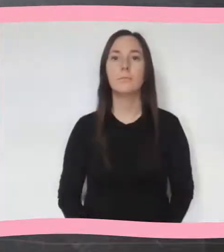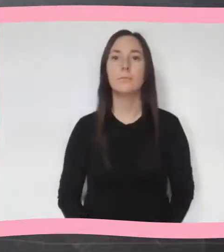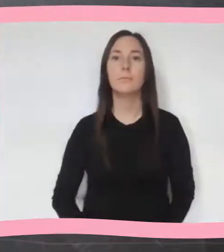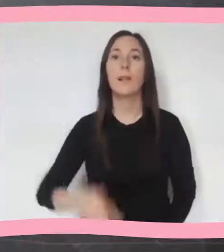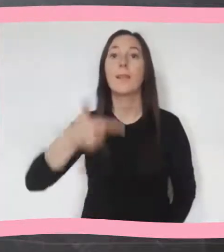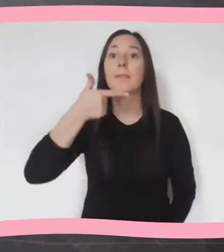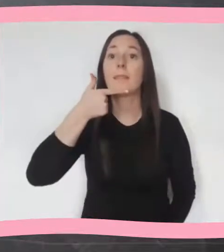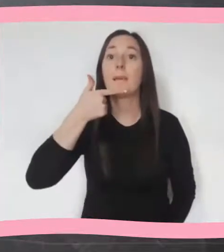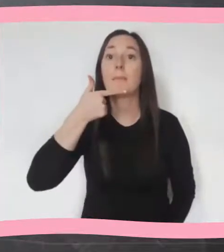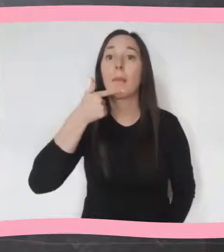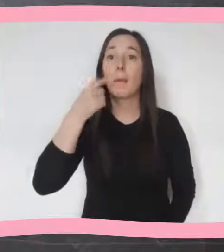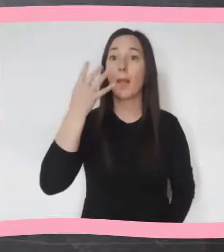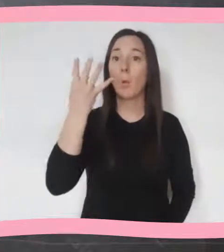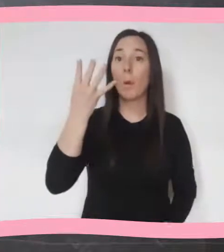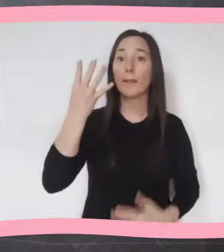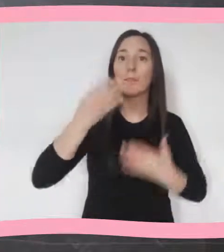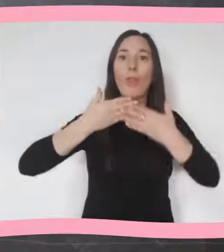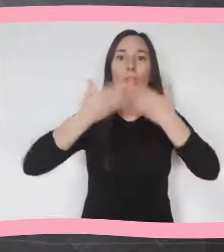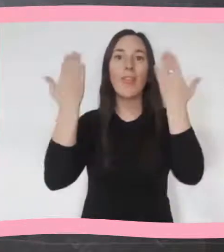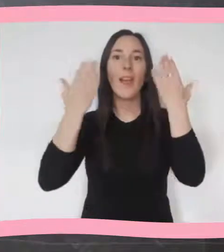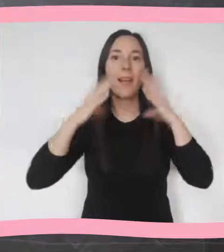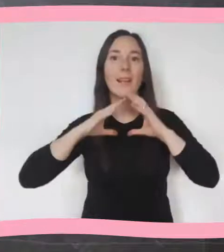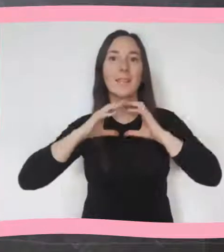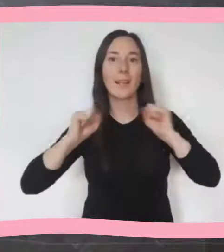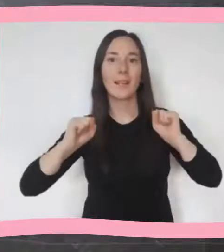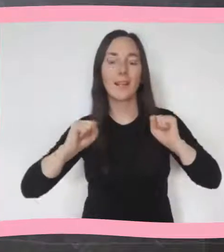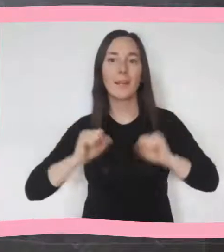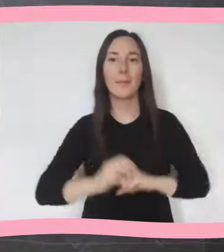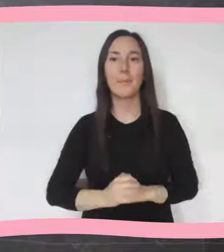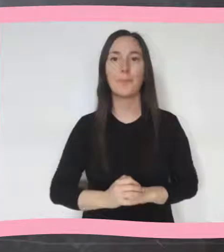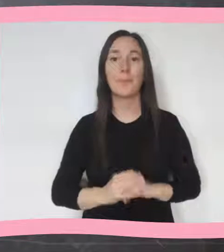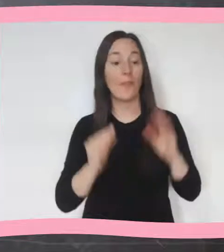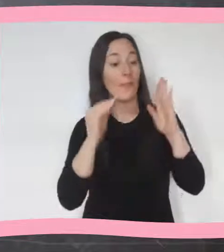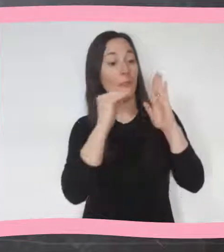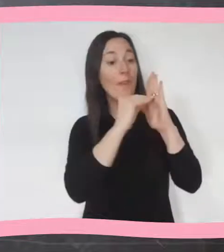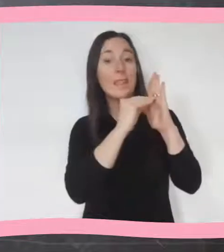4 de septiembre, día de la secretaria.